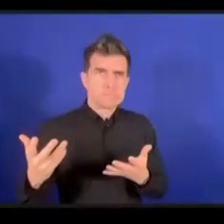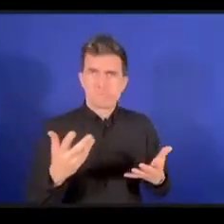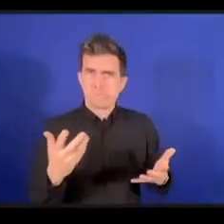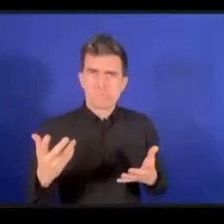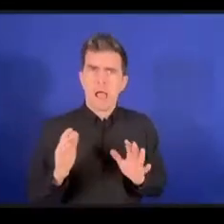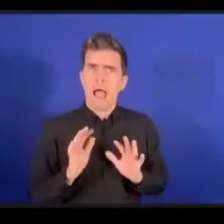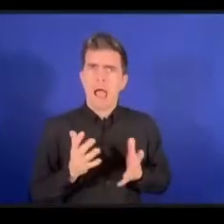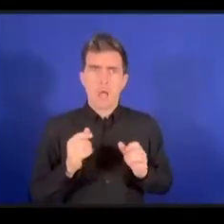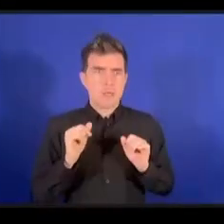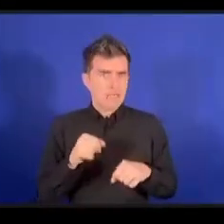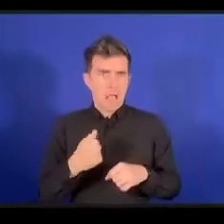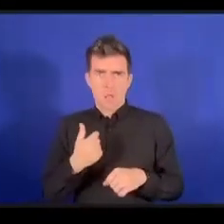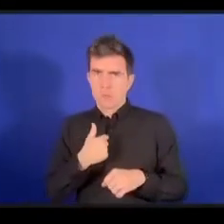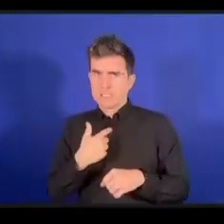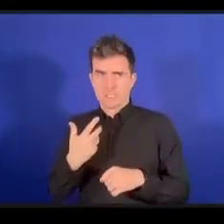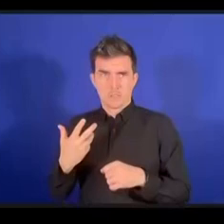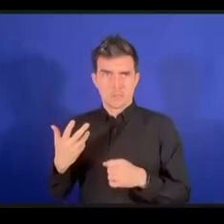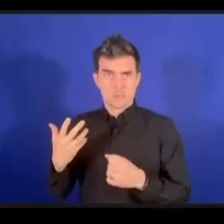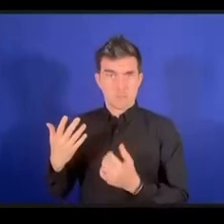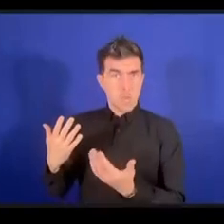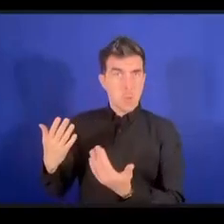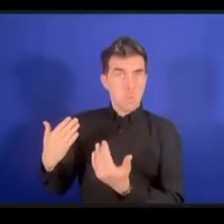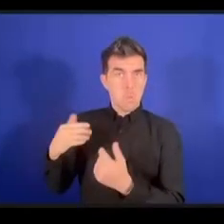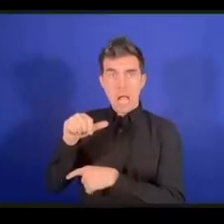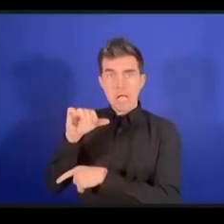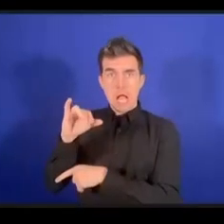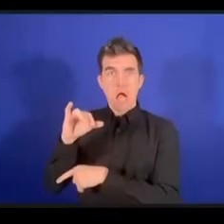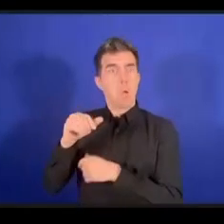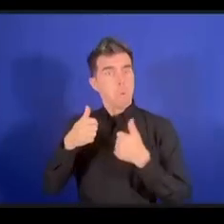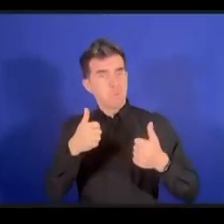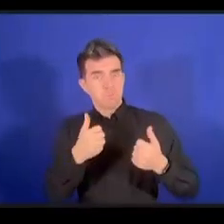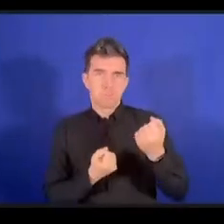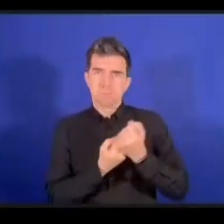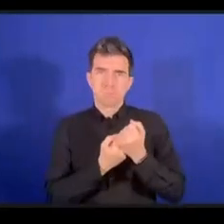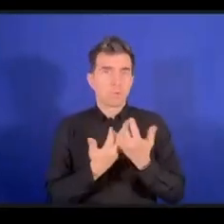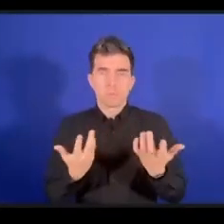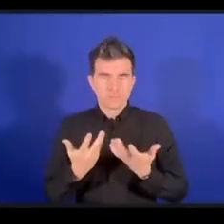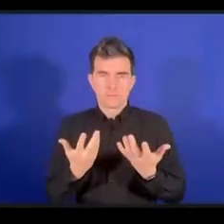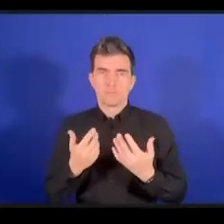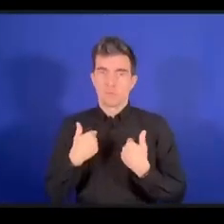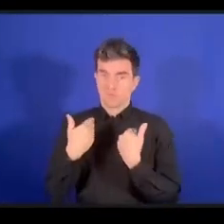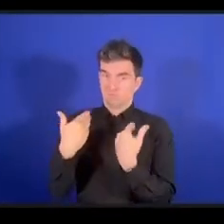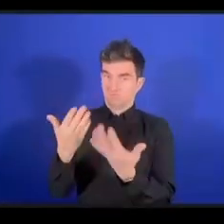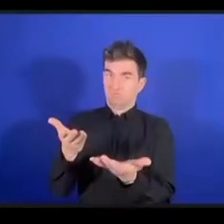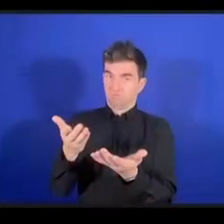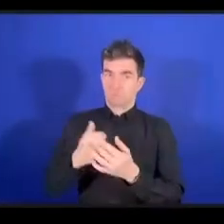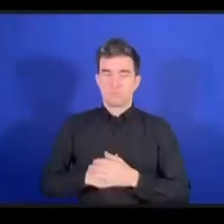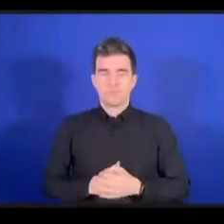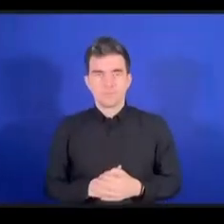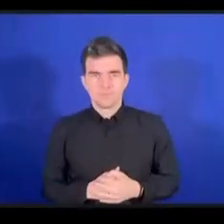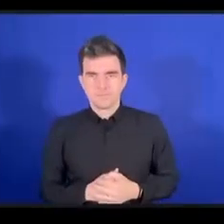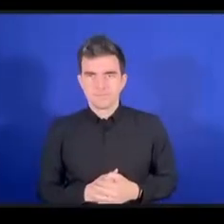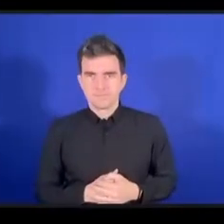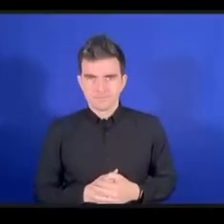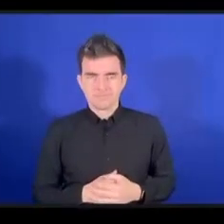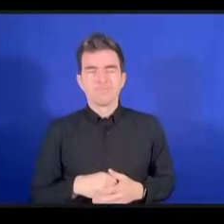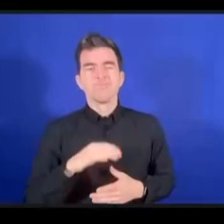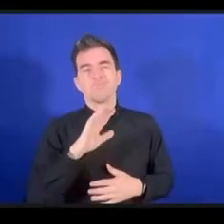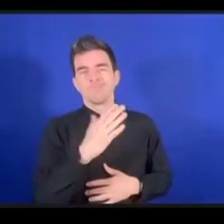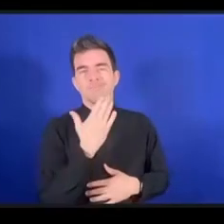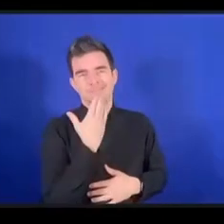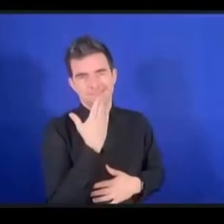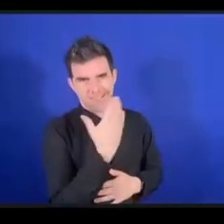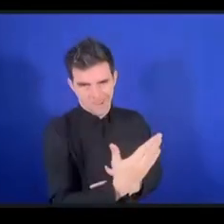accesible Que respete los valores humanos adelante Gracias gracias Marcos y mil disculpas por